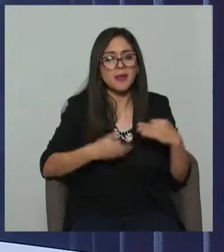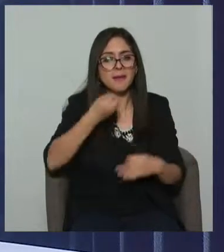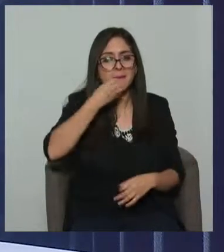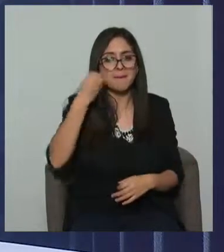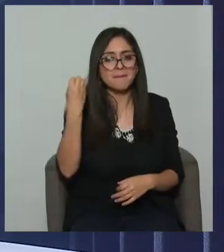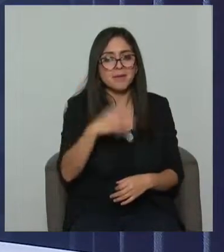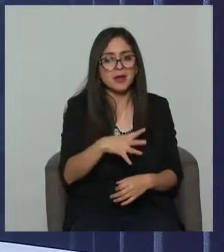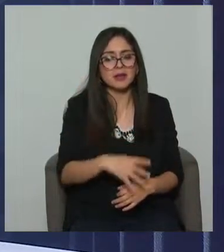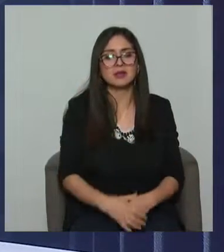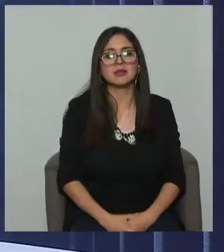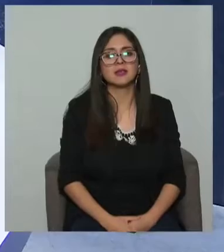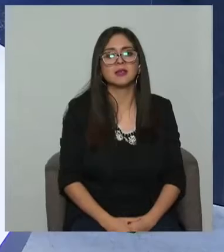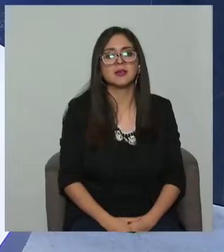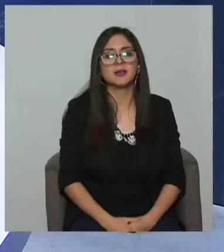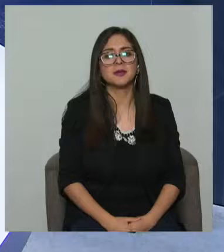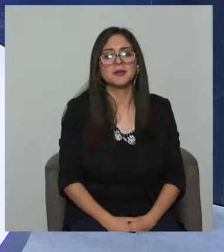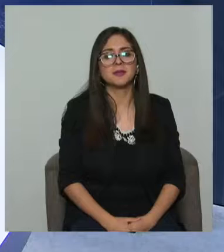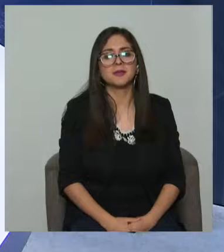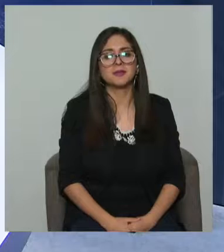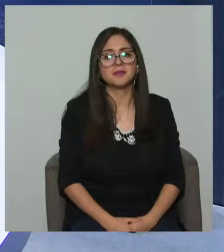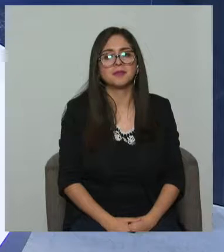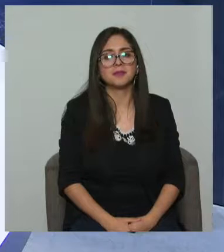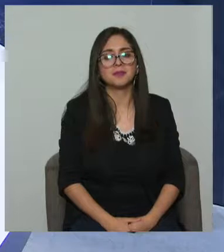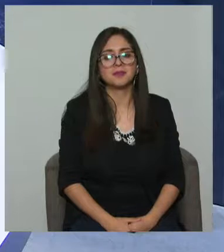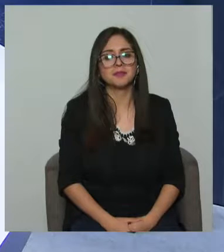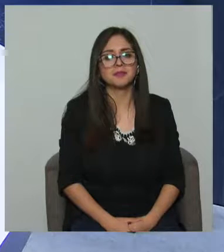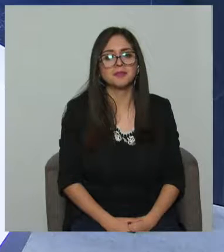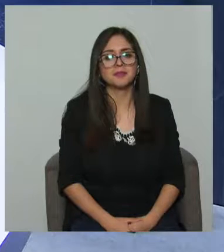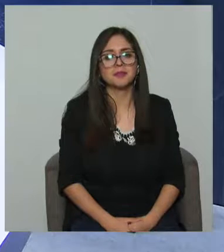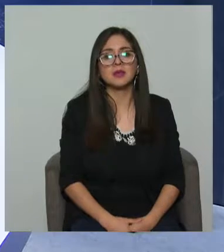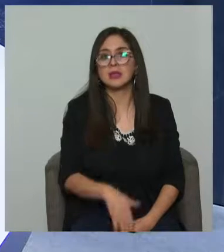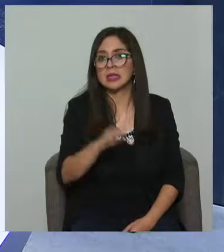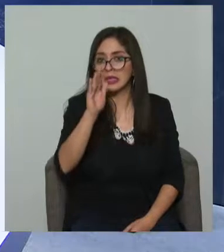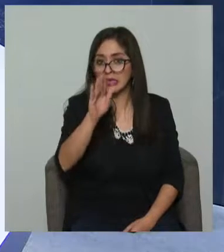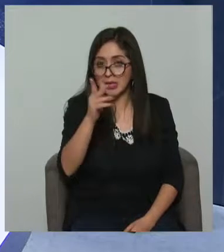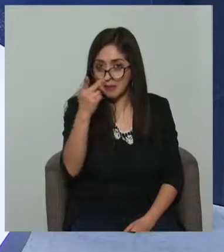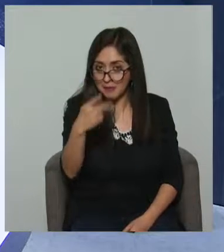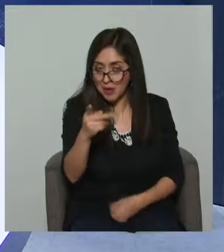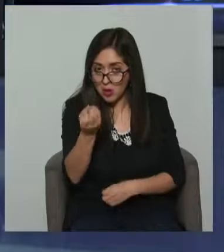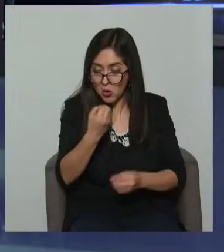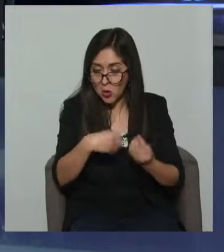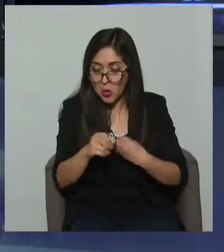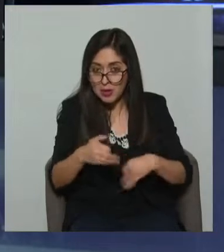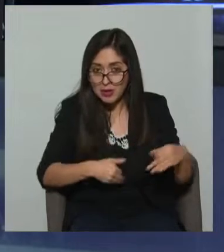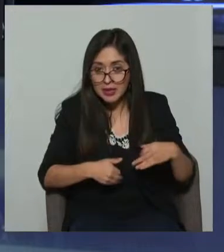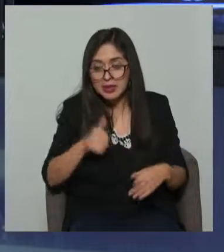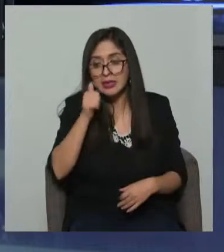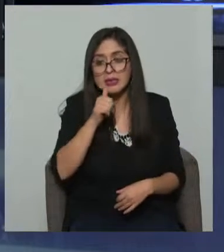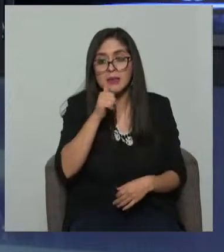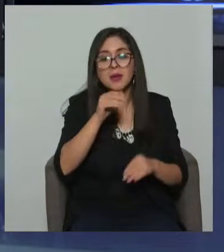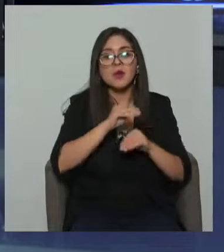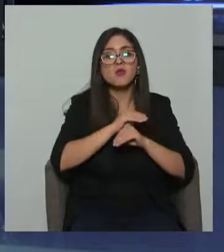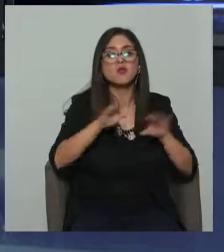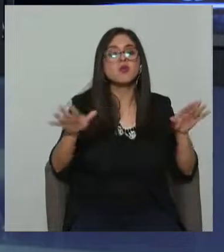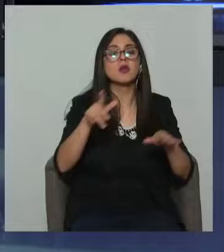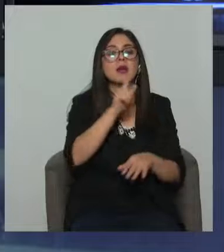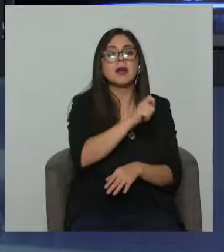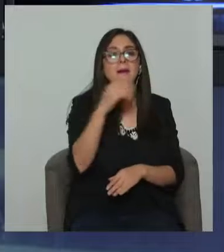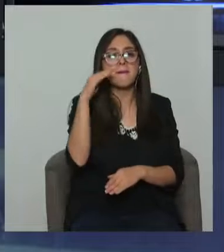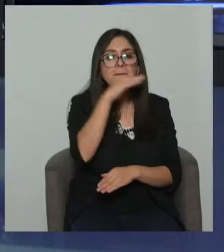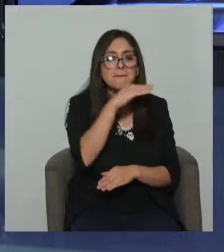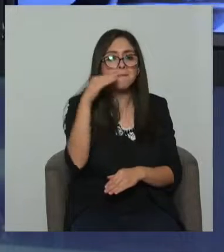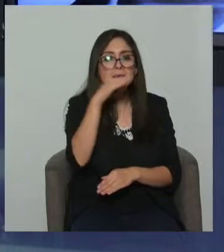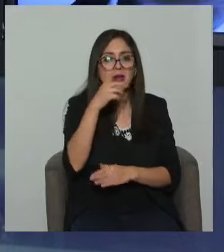ver. Mariana, te voy a decir una cosa, que esto de ser totalmente gratuito, lo ha dicho muchas veces Isabel Quintanar,